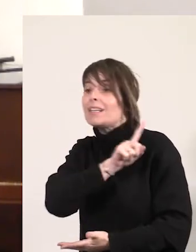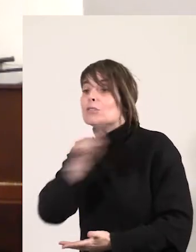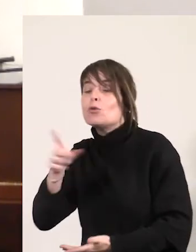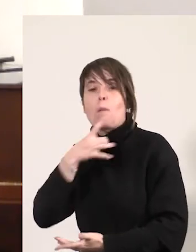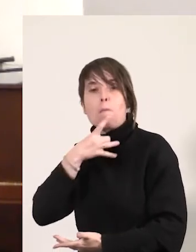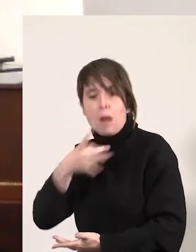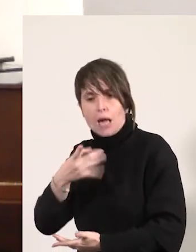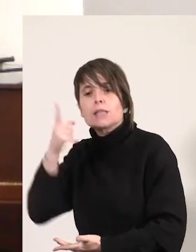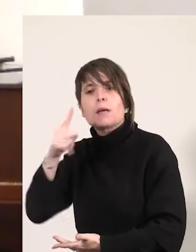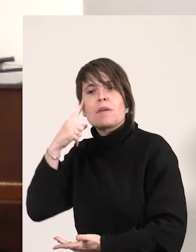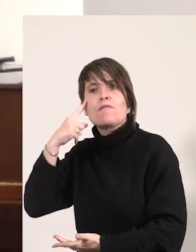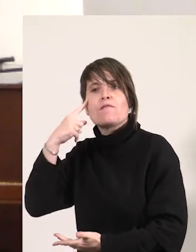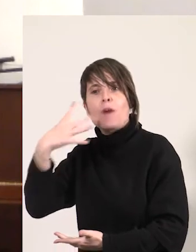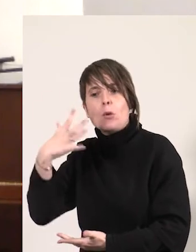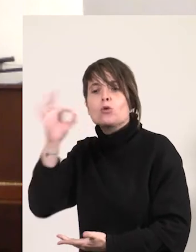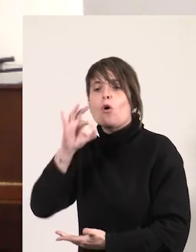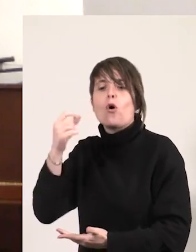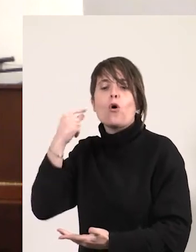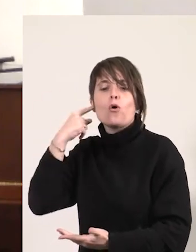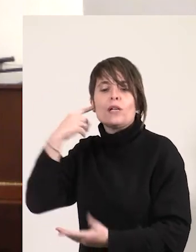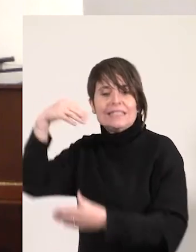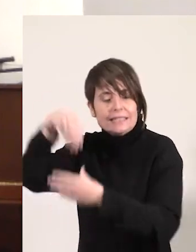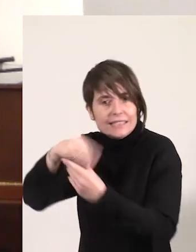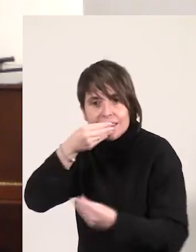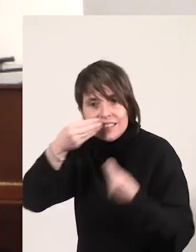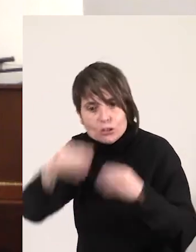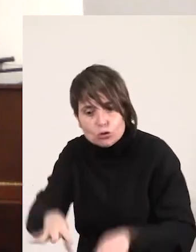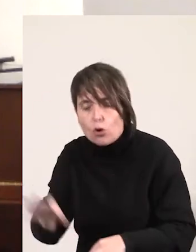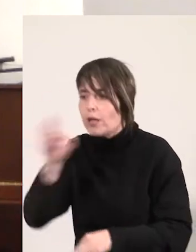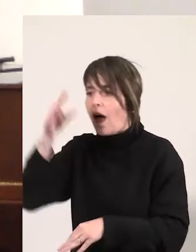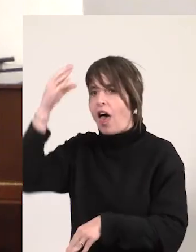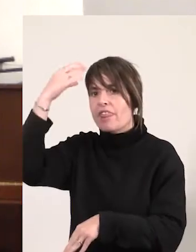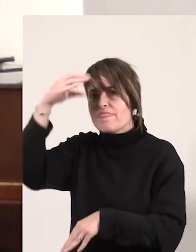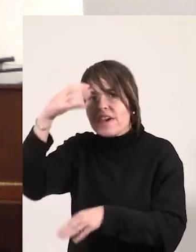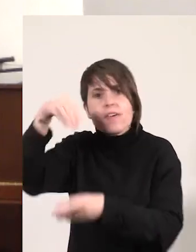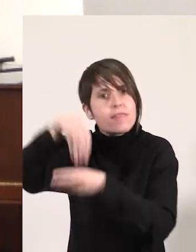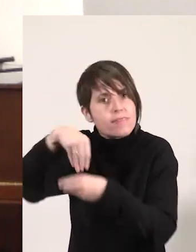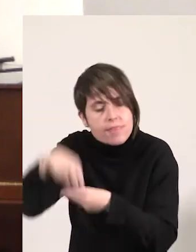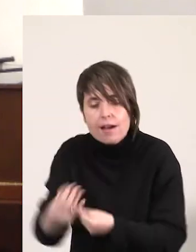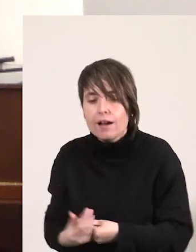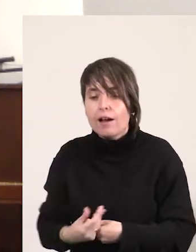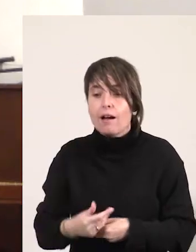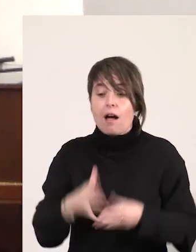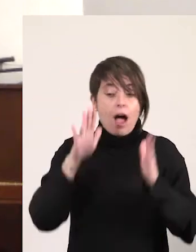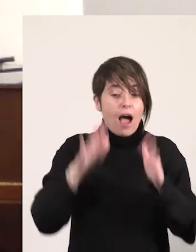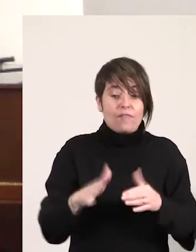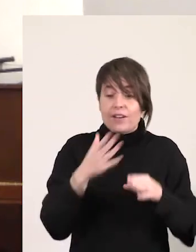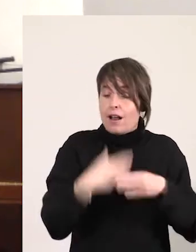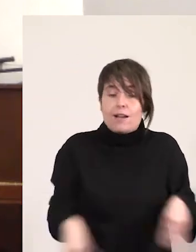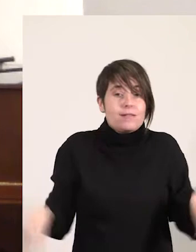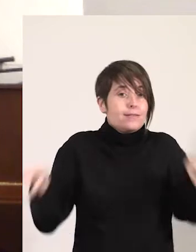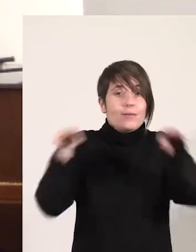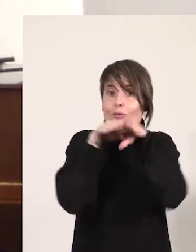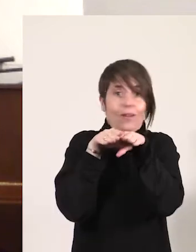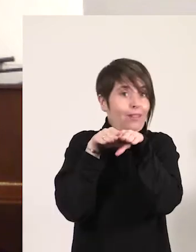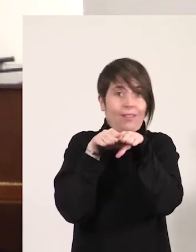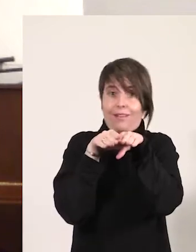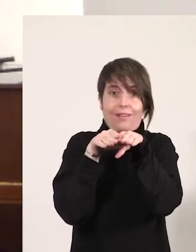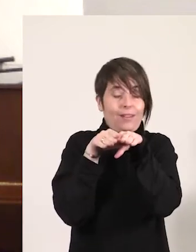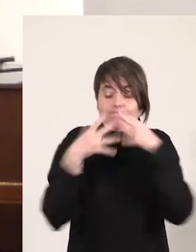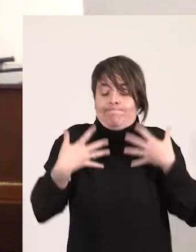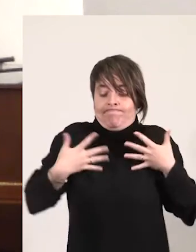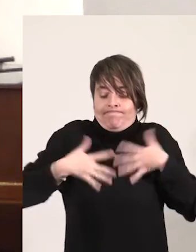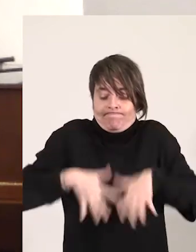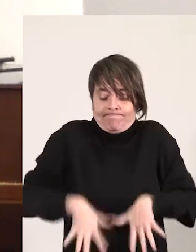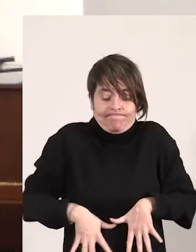que hay personas no blancas que han hecho historia, que han escrito, que han formado parte de la ciencia, etcétera, es muy difícil que al final